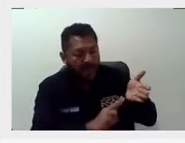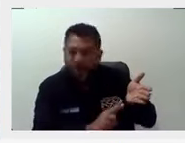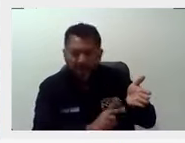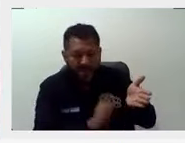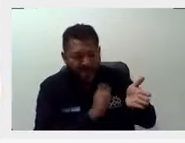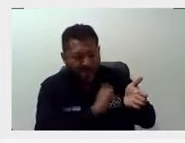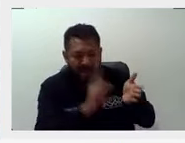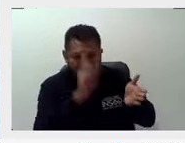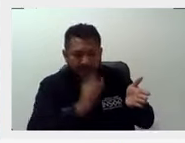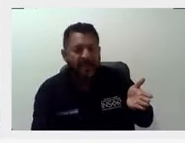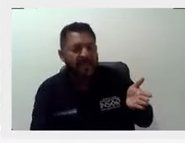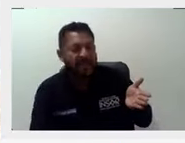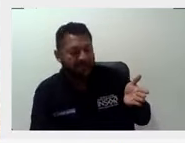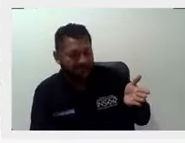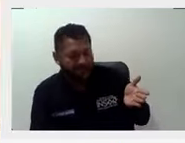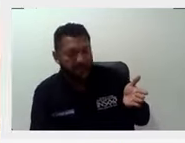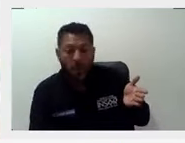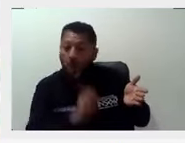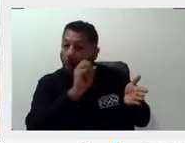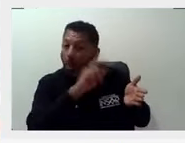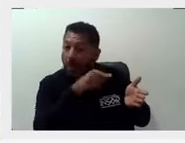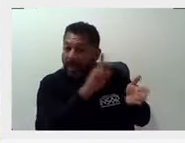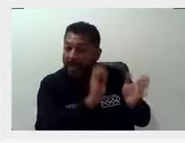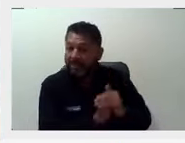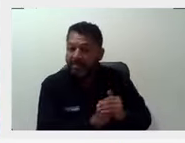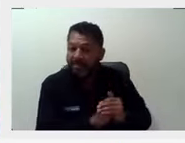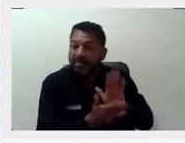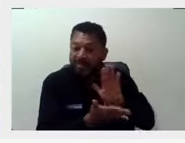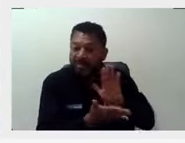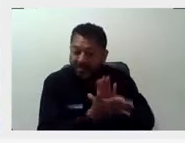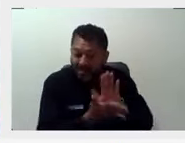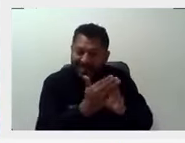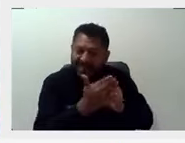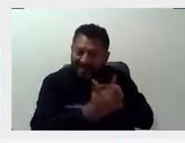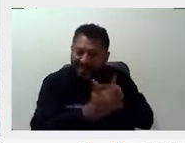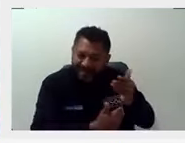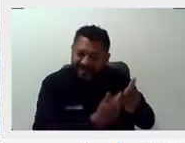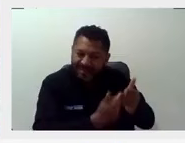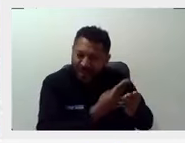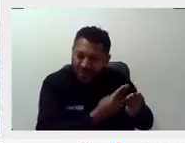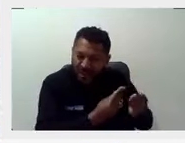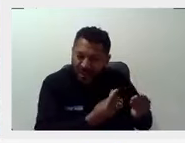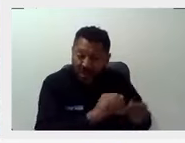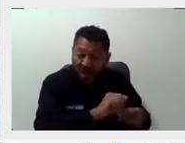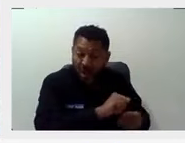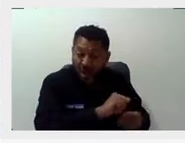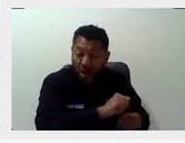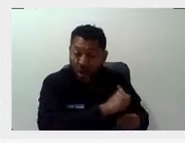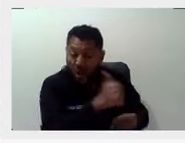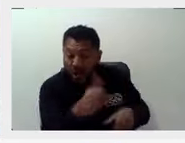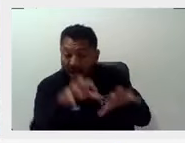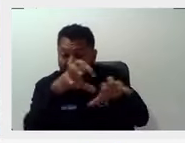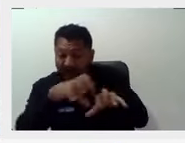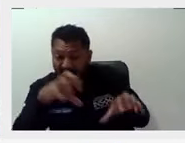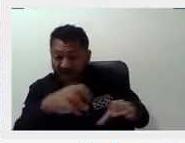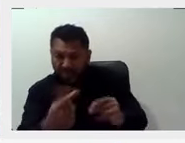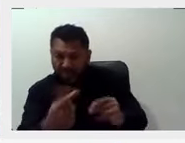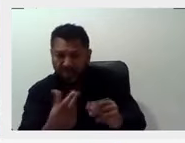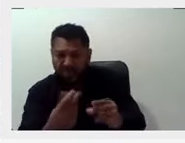de pronto en esa área vamos a tener que ir más despacio, pero si usted le pone otras, va a mí, o sea, su